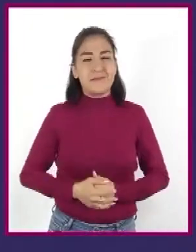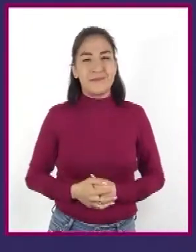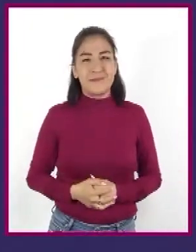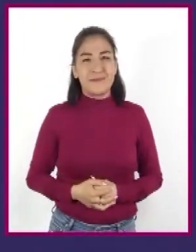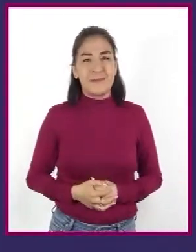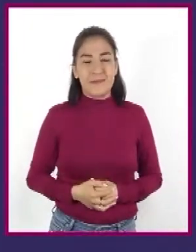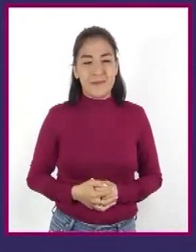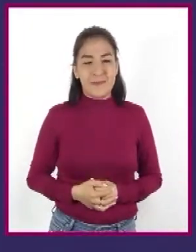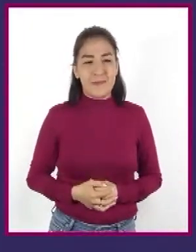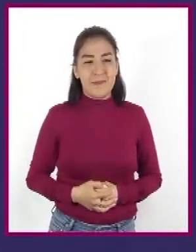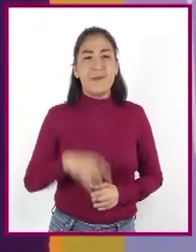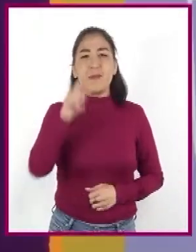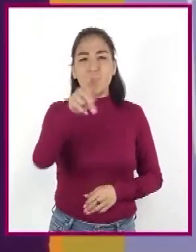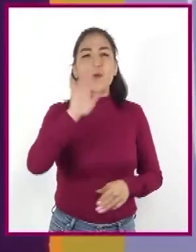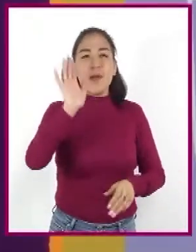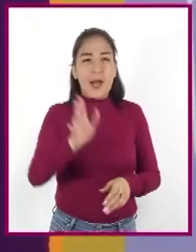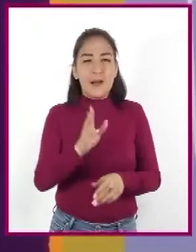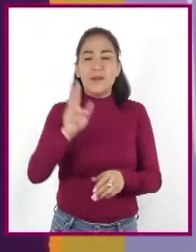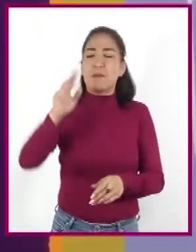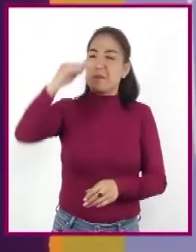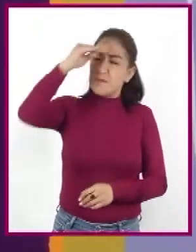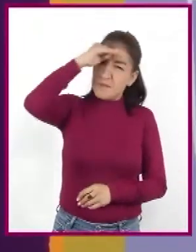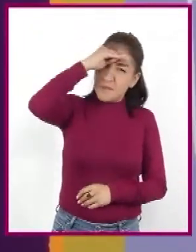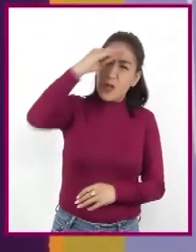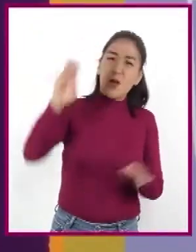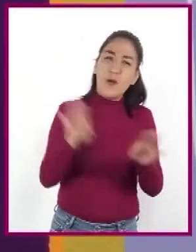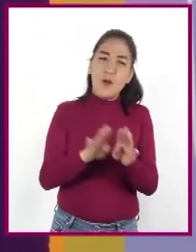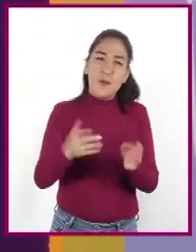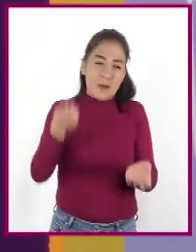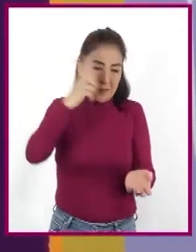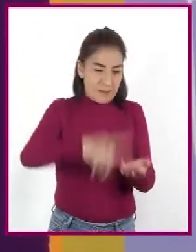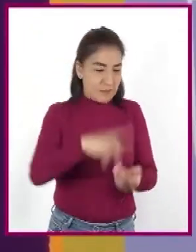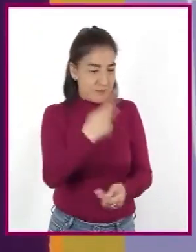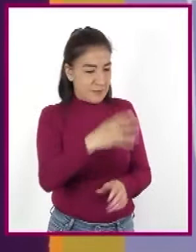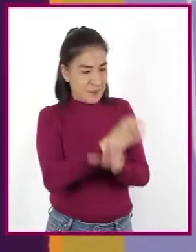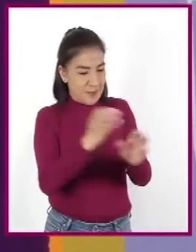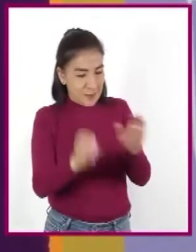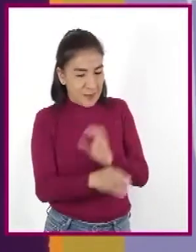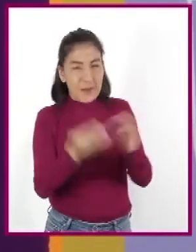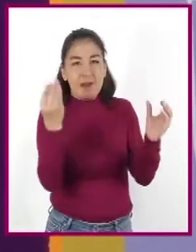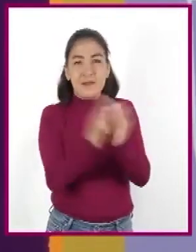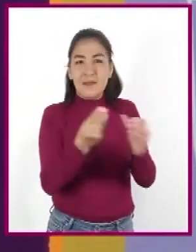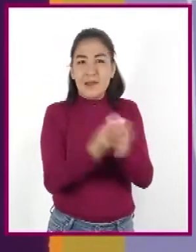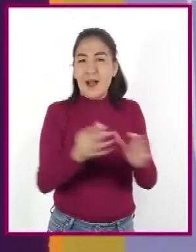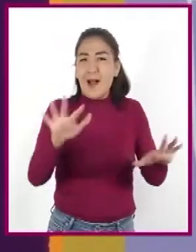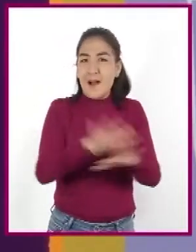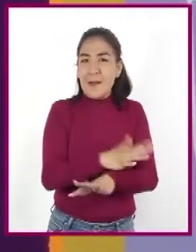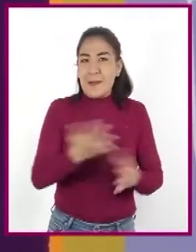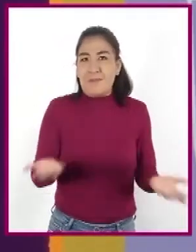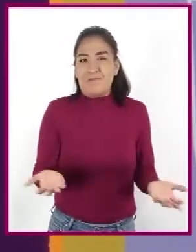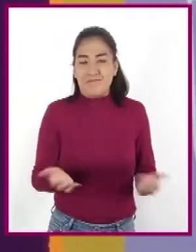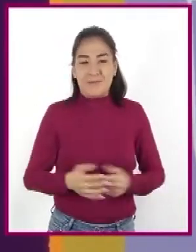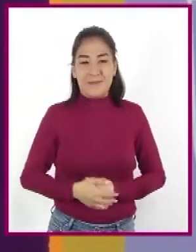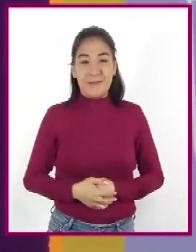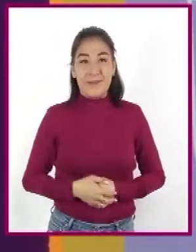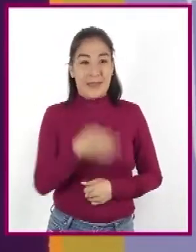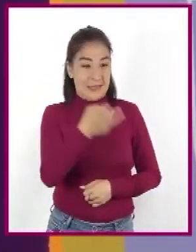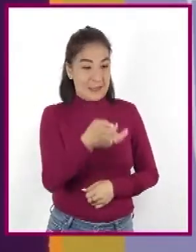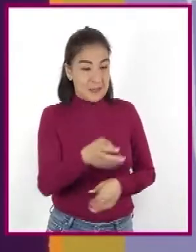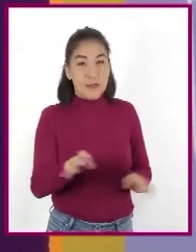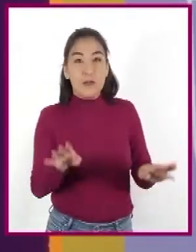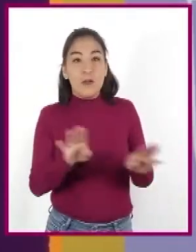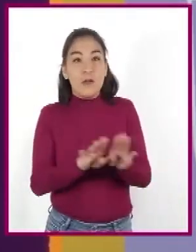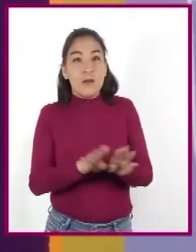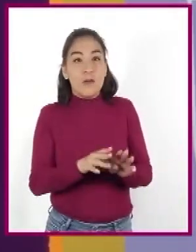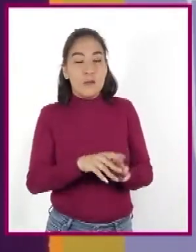¿Han analizado cómo el paso del tiempo, el aspecto de los objetos o sustancias cambia? Estos cambios no solo ocurren